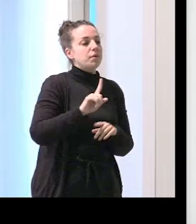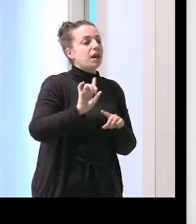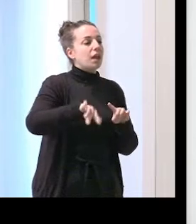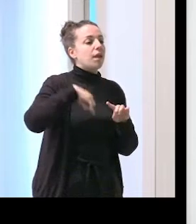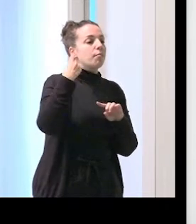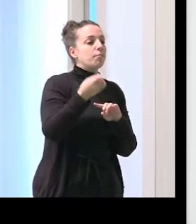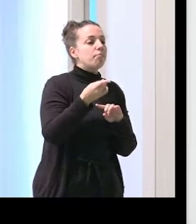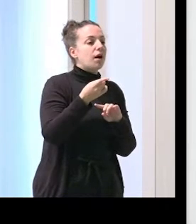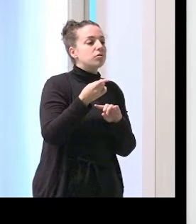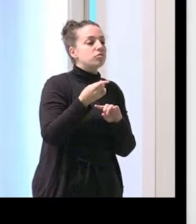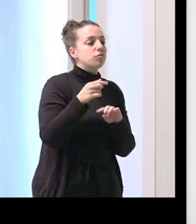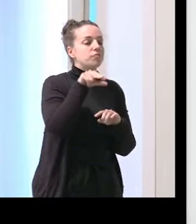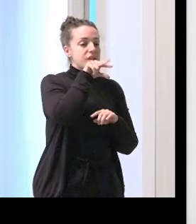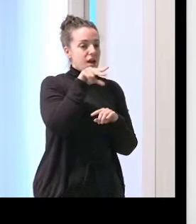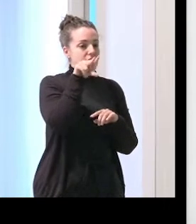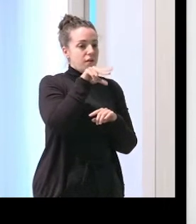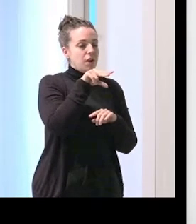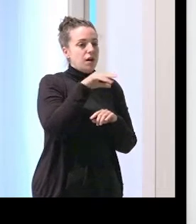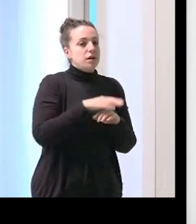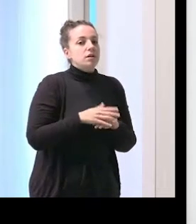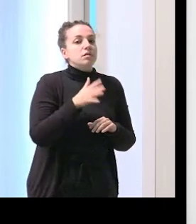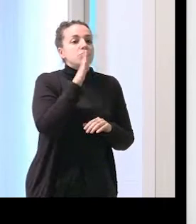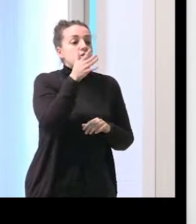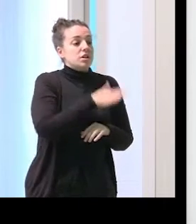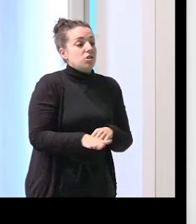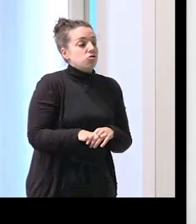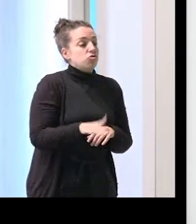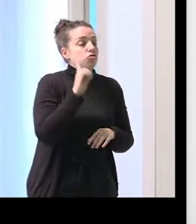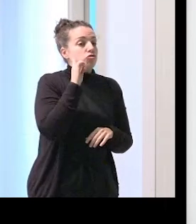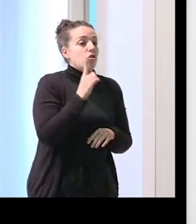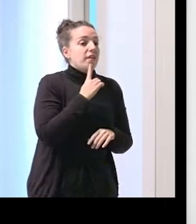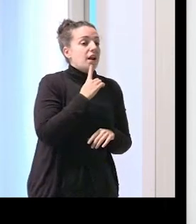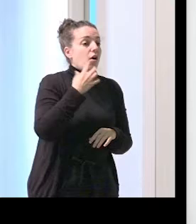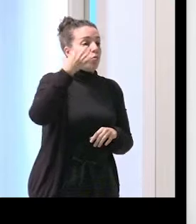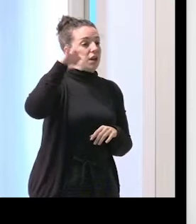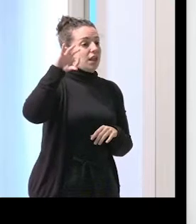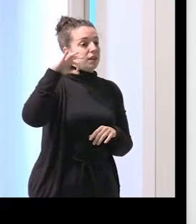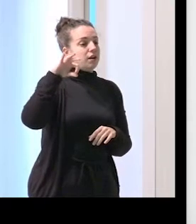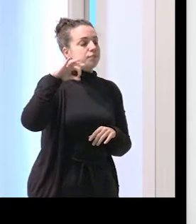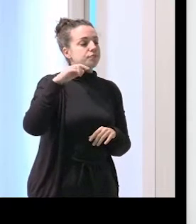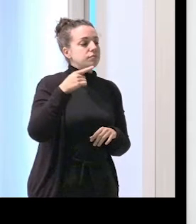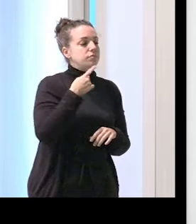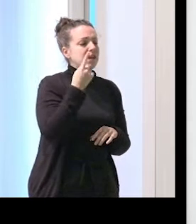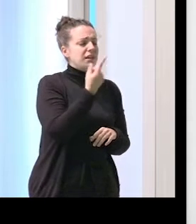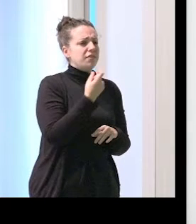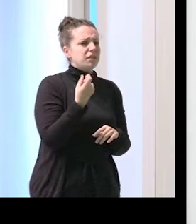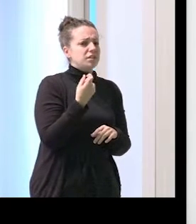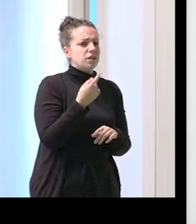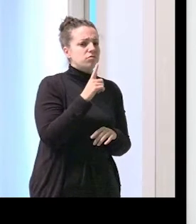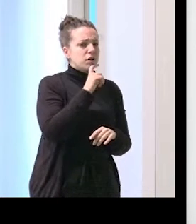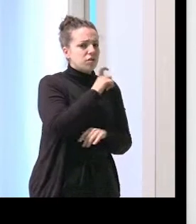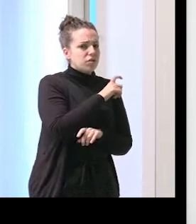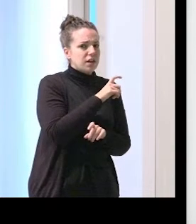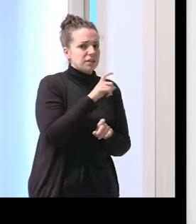Seguimos con el impacto en el conocimiento del habla, y los niños con sordera unilateral necesitan una señal ruido 2